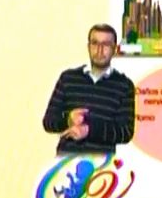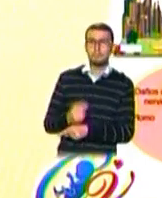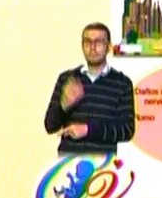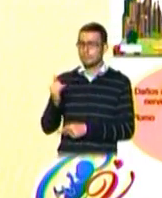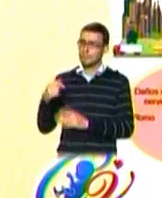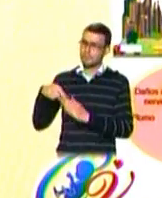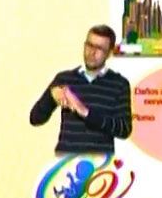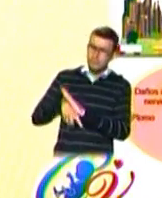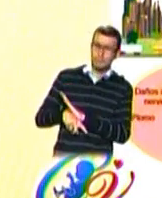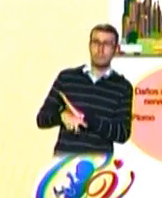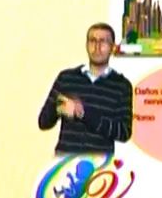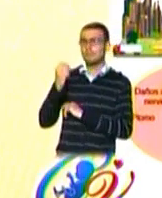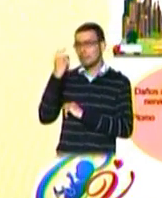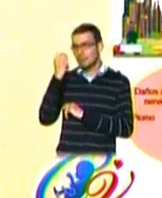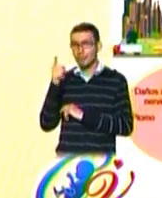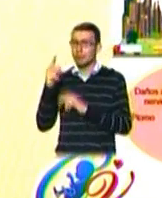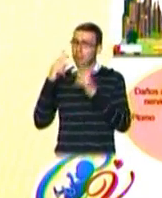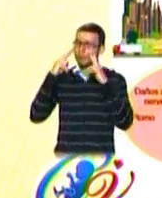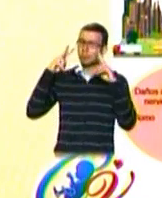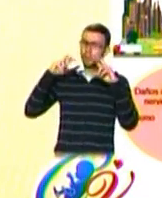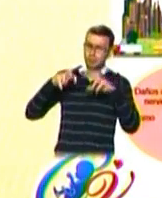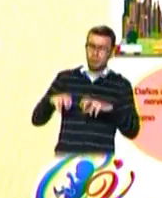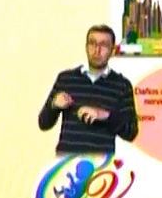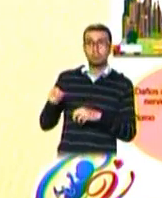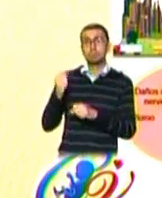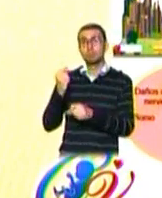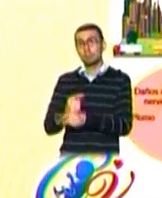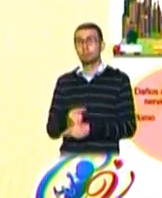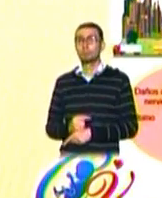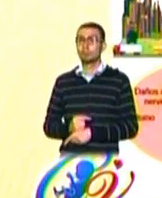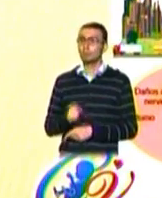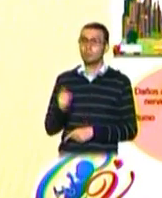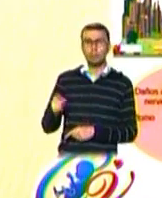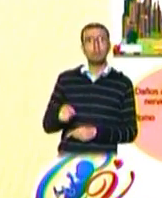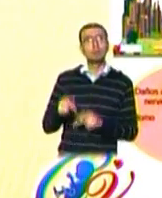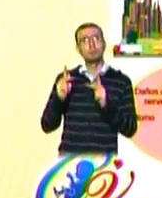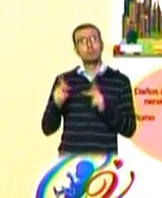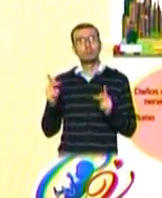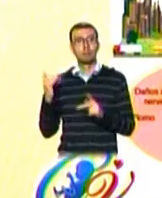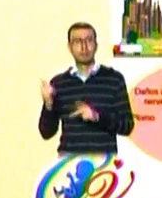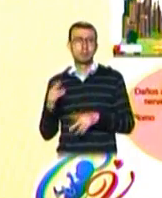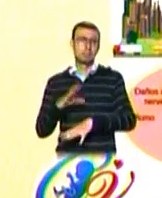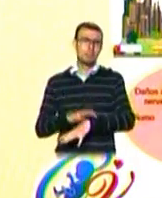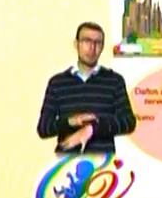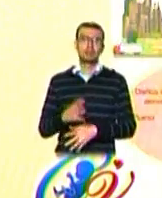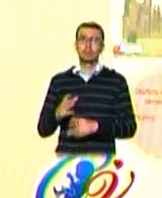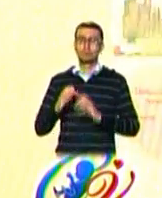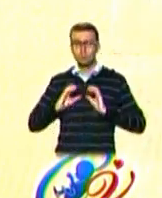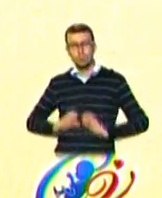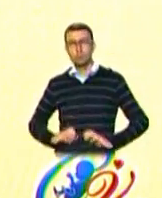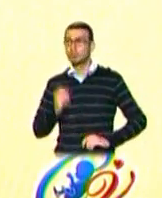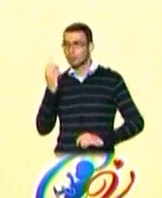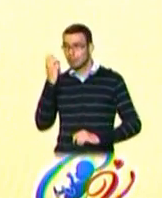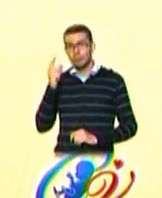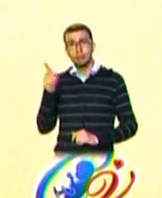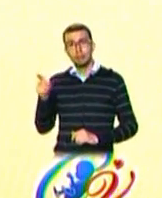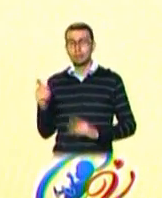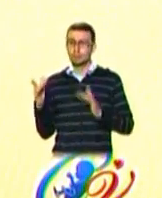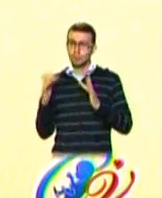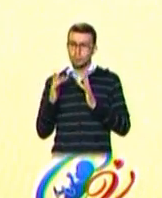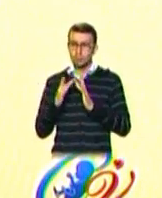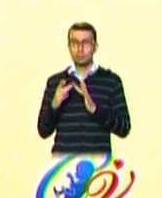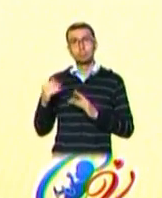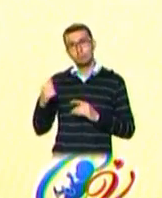más allá del proceso de investigación, y es lo que los biofísicos y biomédicos demostraron a través de los equipos que miden